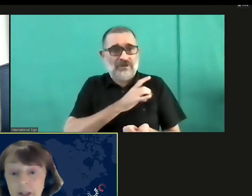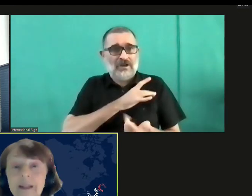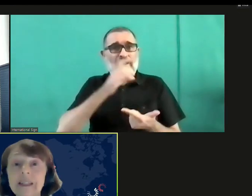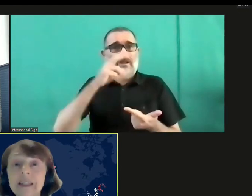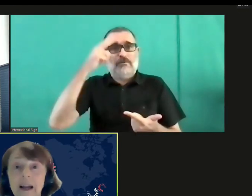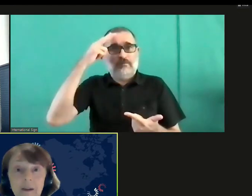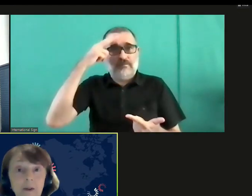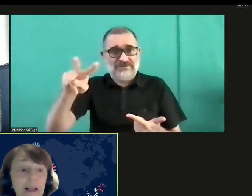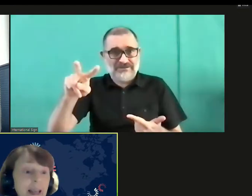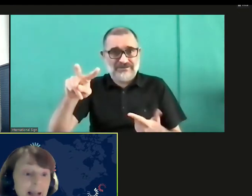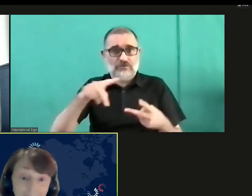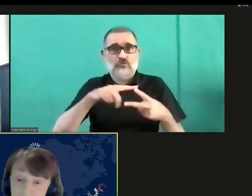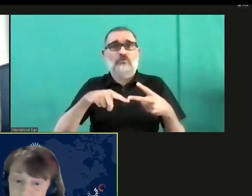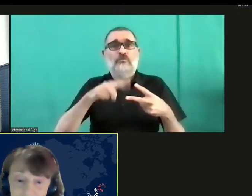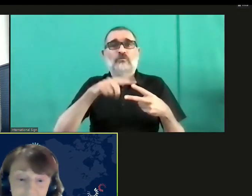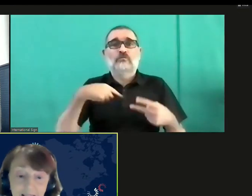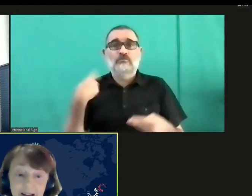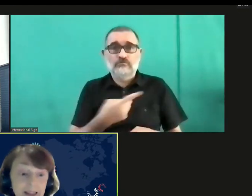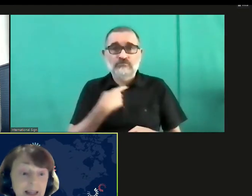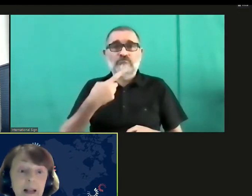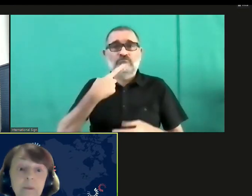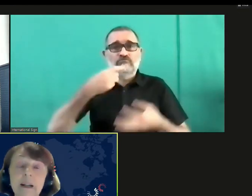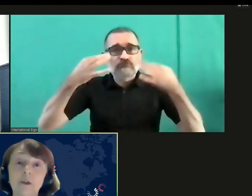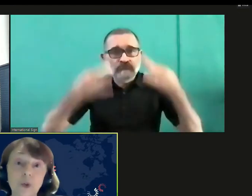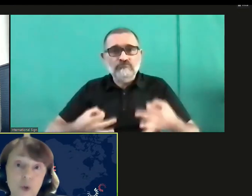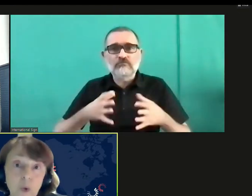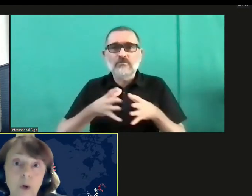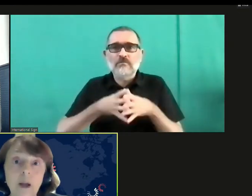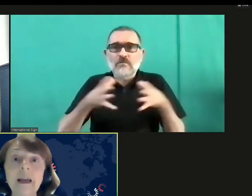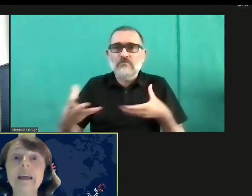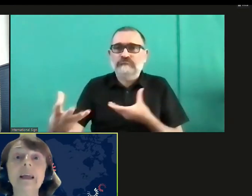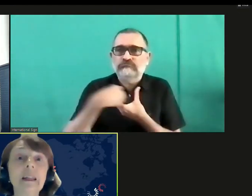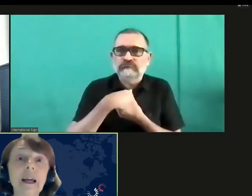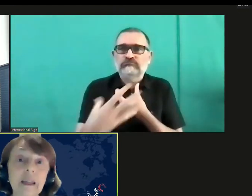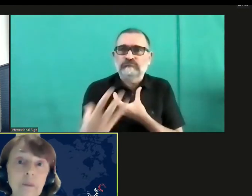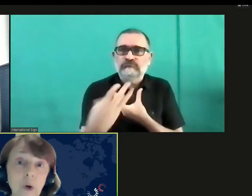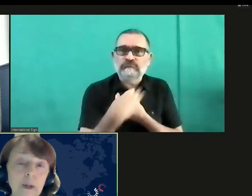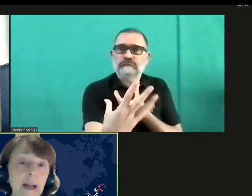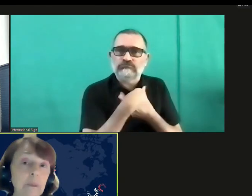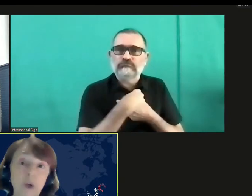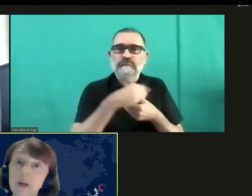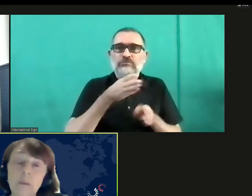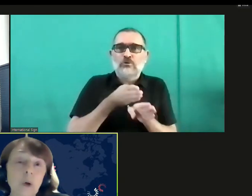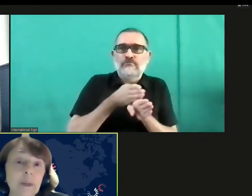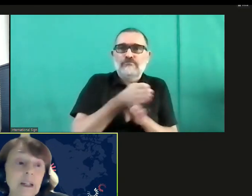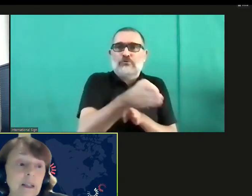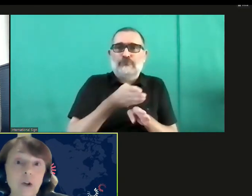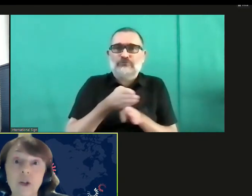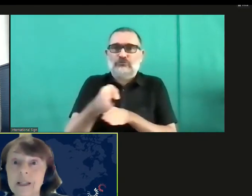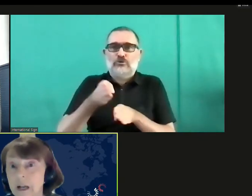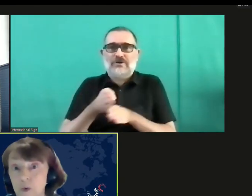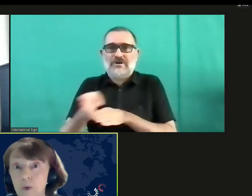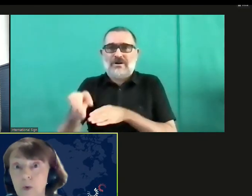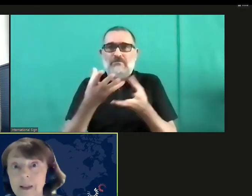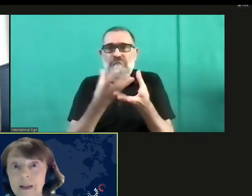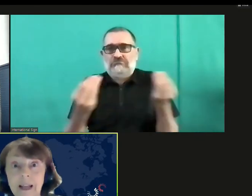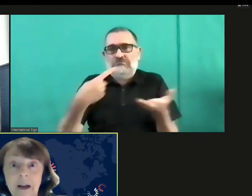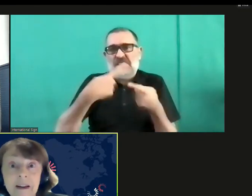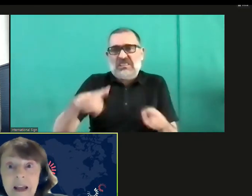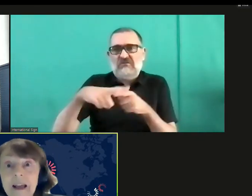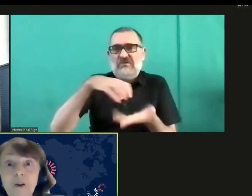correspondencia legalmente clara de que el mercosur tenía que involucrar por ejemplo a ministerios de salud